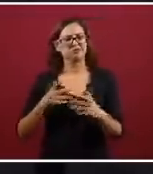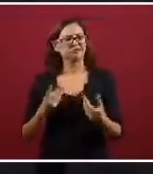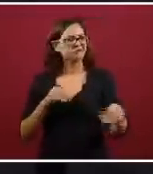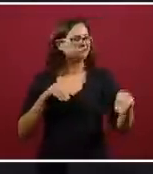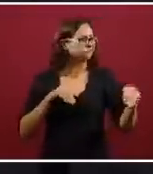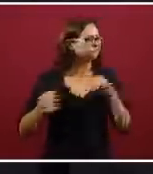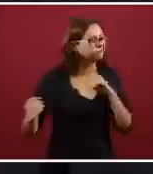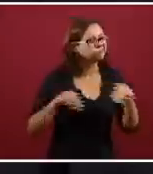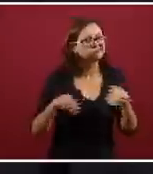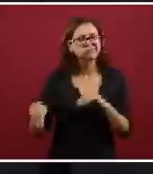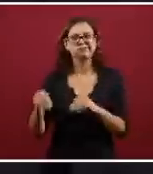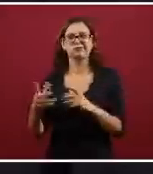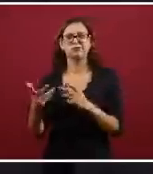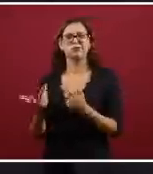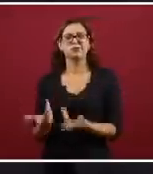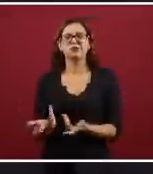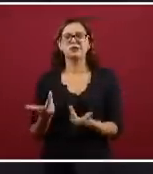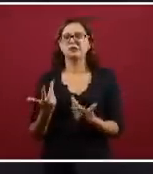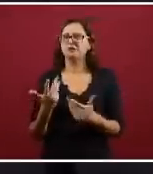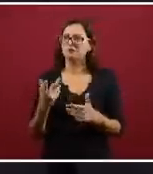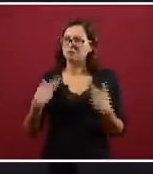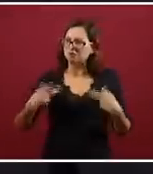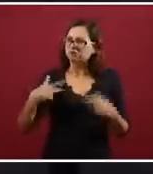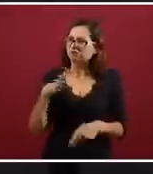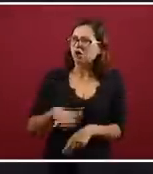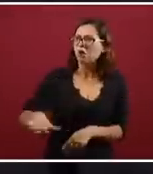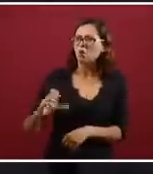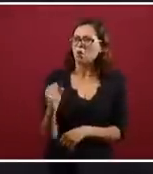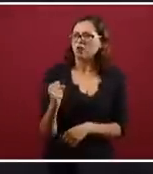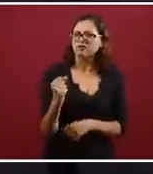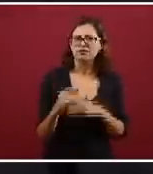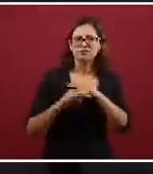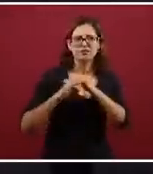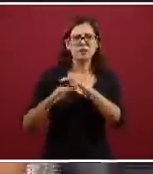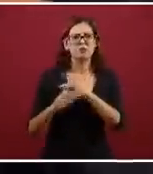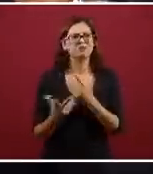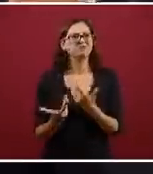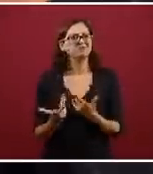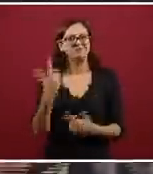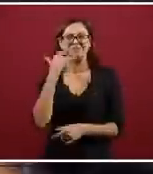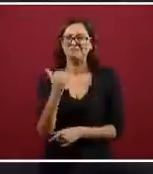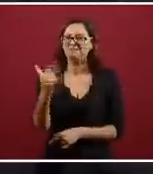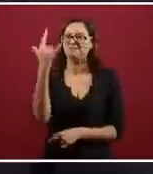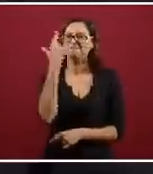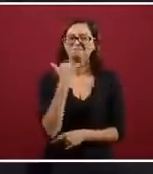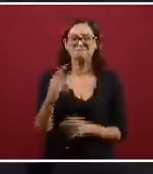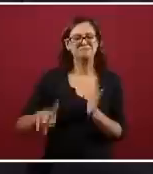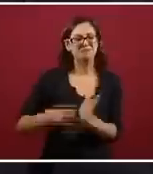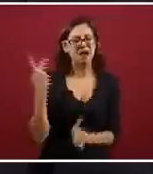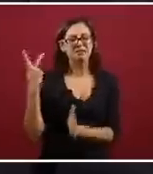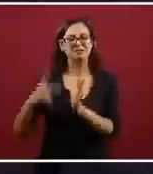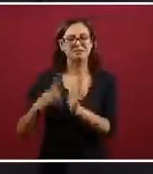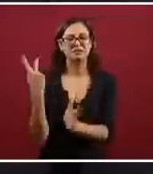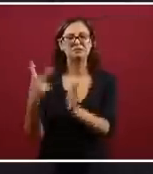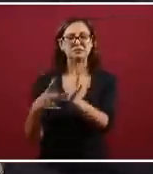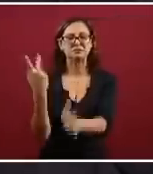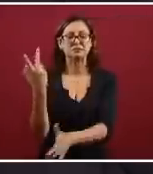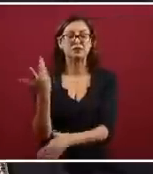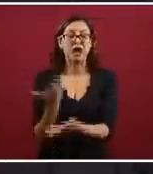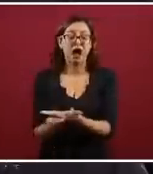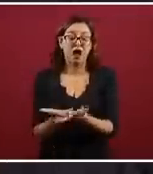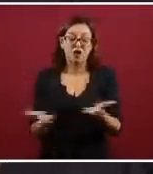del movimiento democrático, de muchos. A nosotros nos